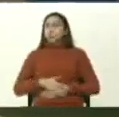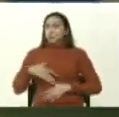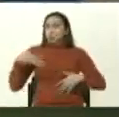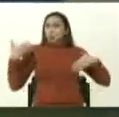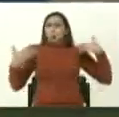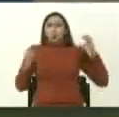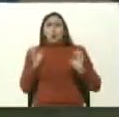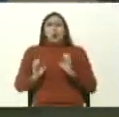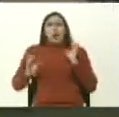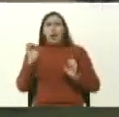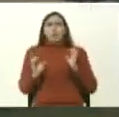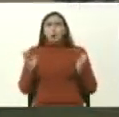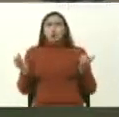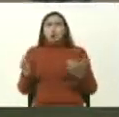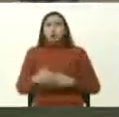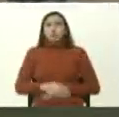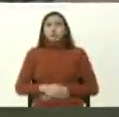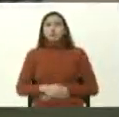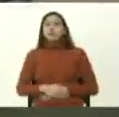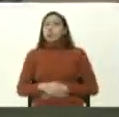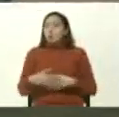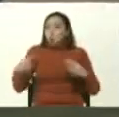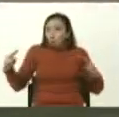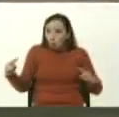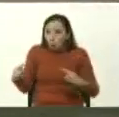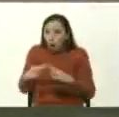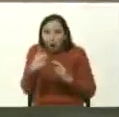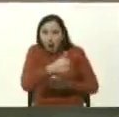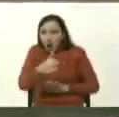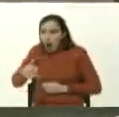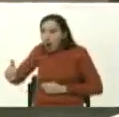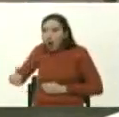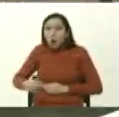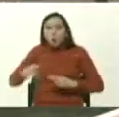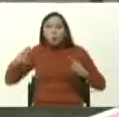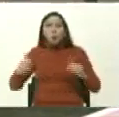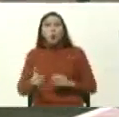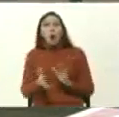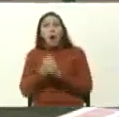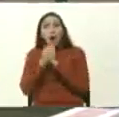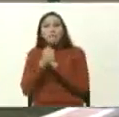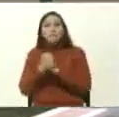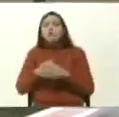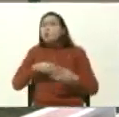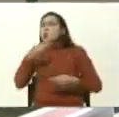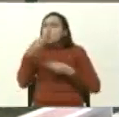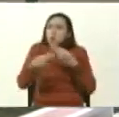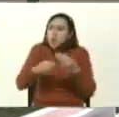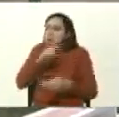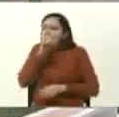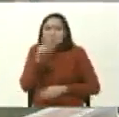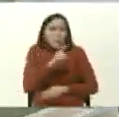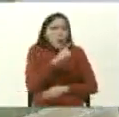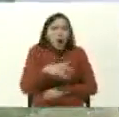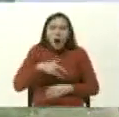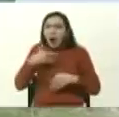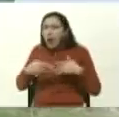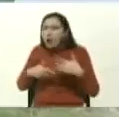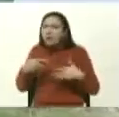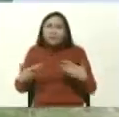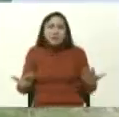emoción que ha sido cuando se reencontraron con sus amigos y con sus amigas. ¿Qué hicieron? ¿Qué sintieron